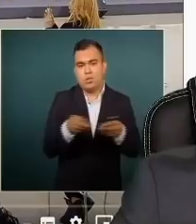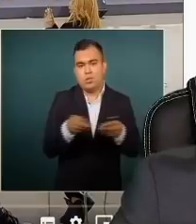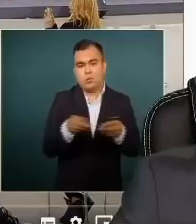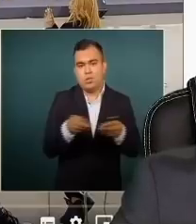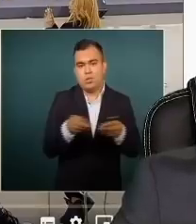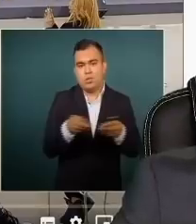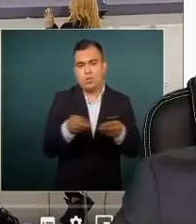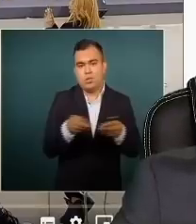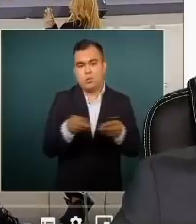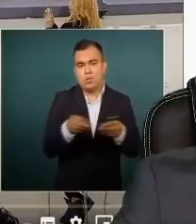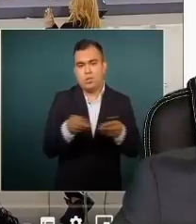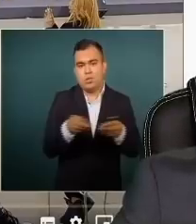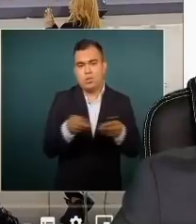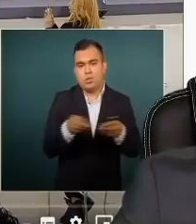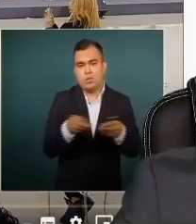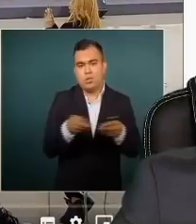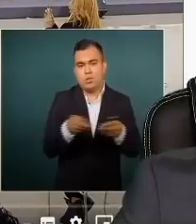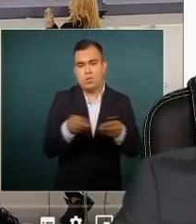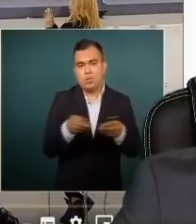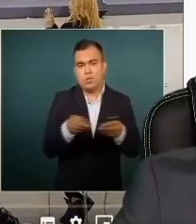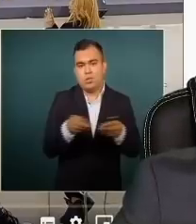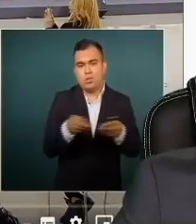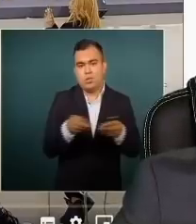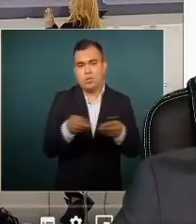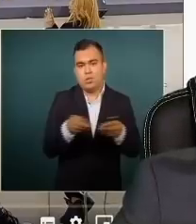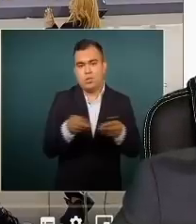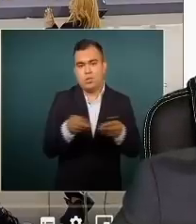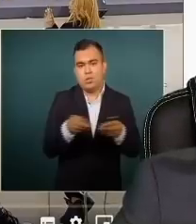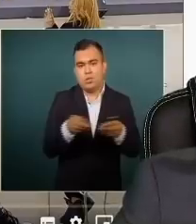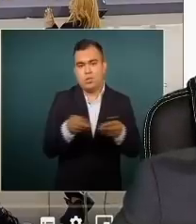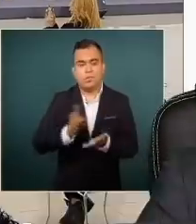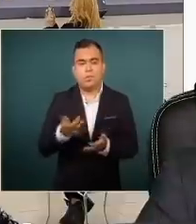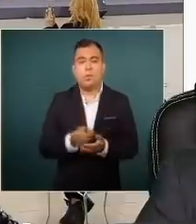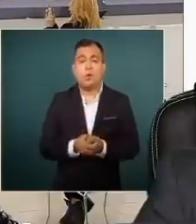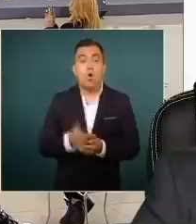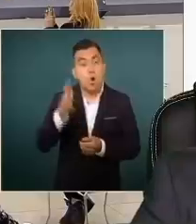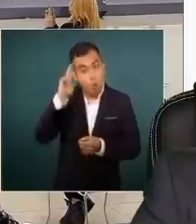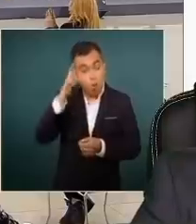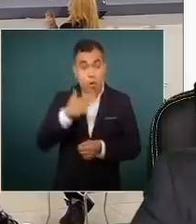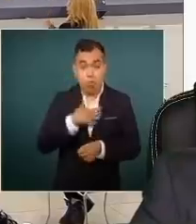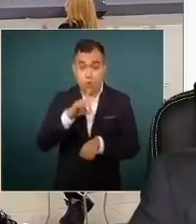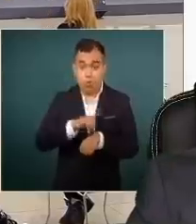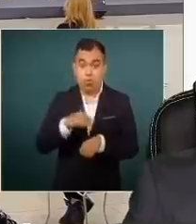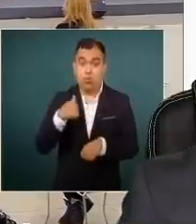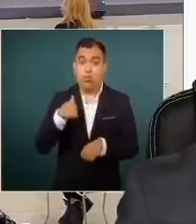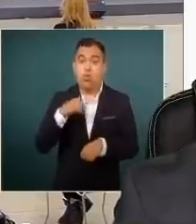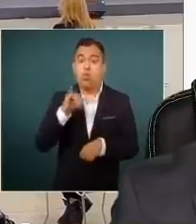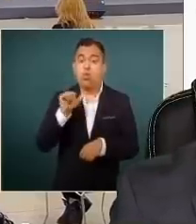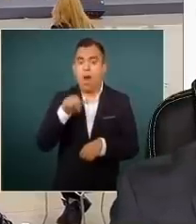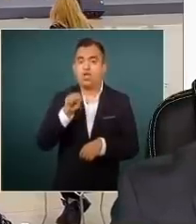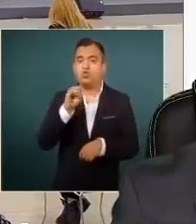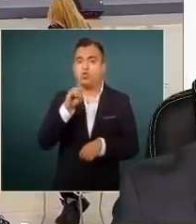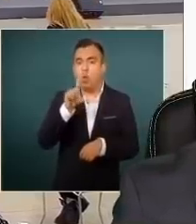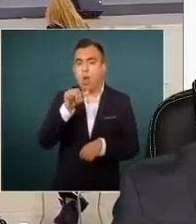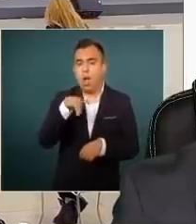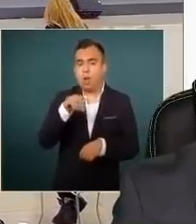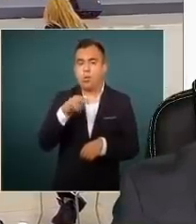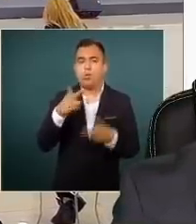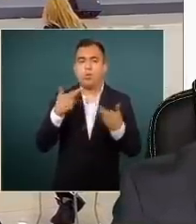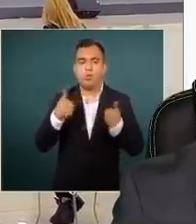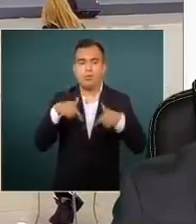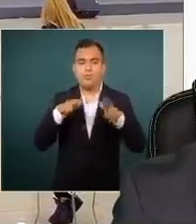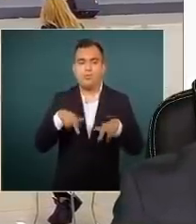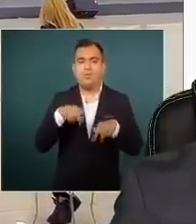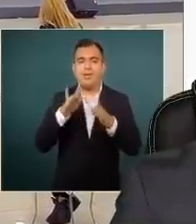nombre de los youtubers de izquierda vayamos a verla por favor familia yo soy un cancela no representando a la